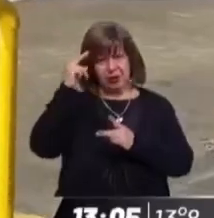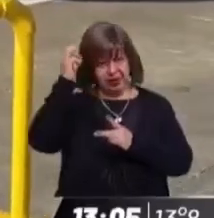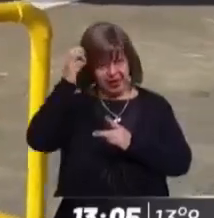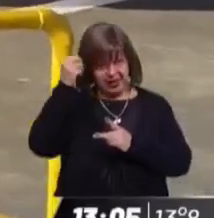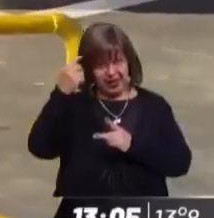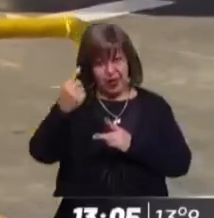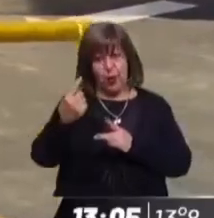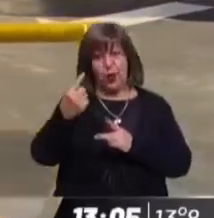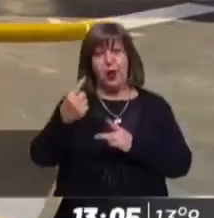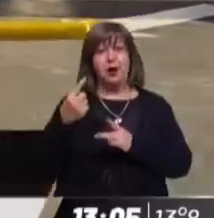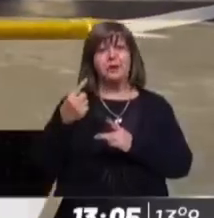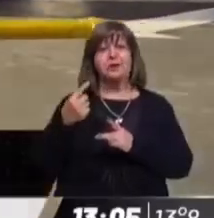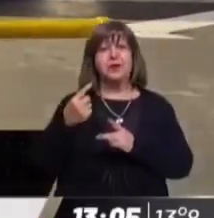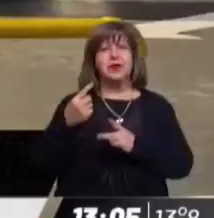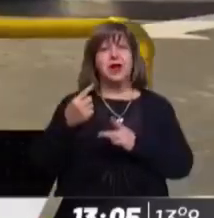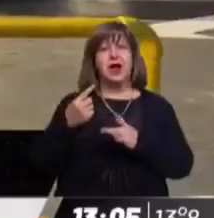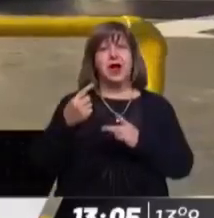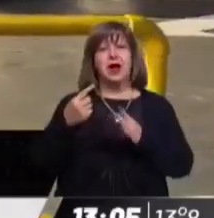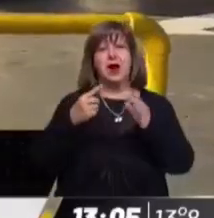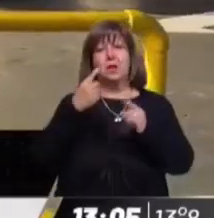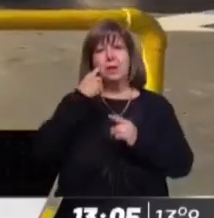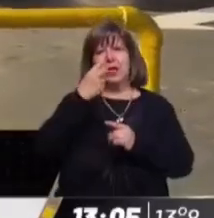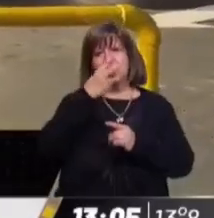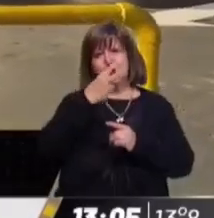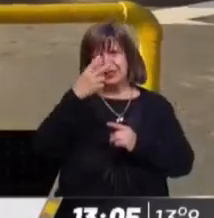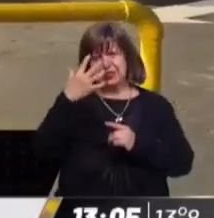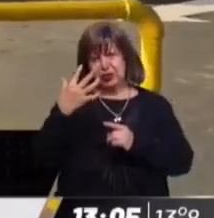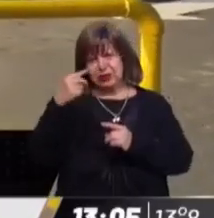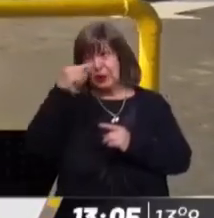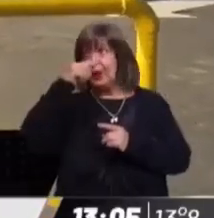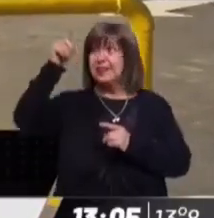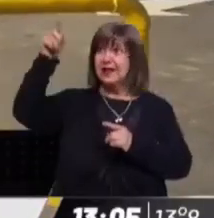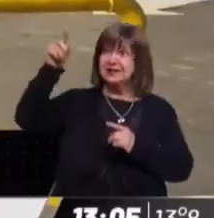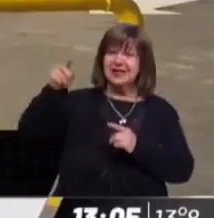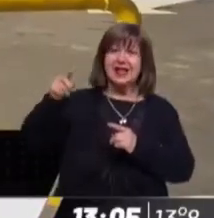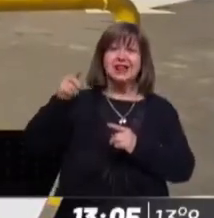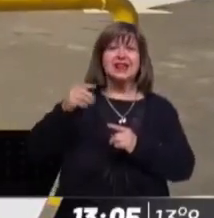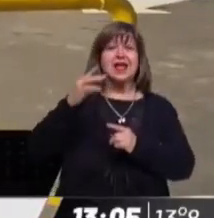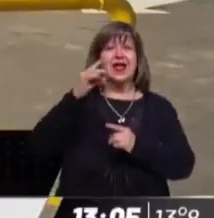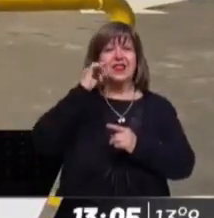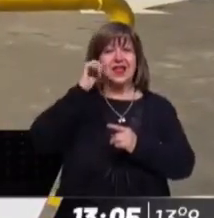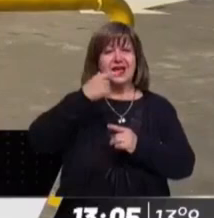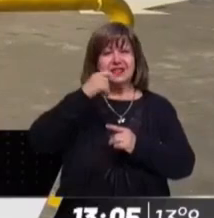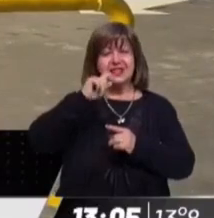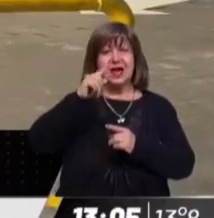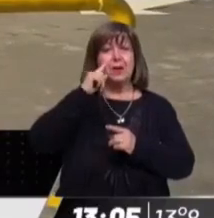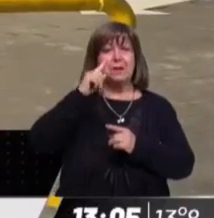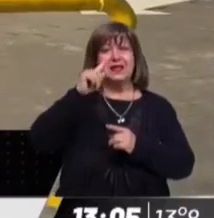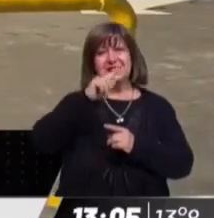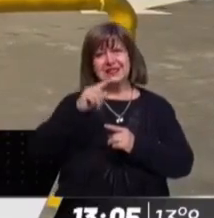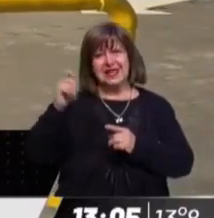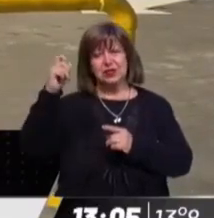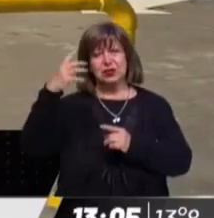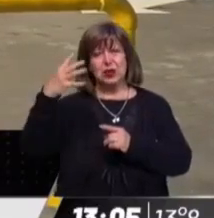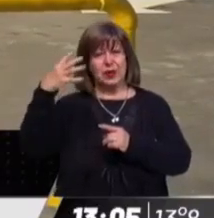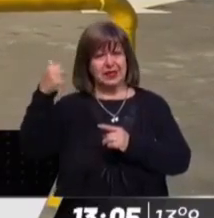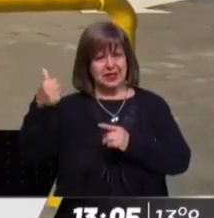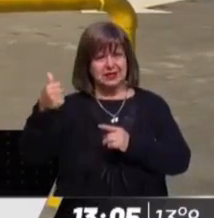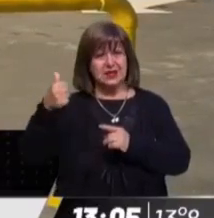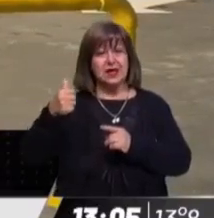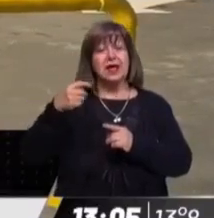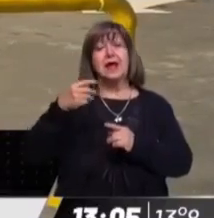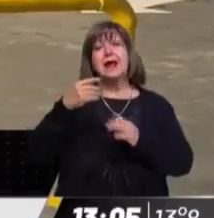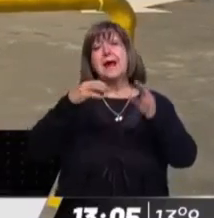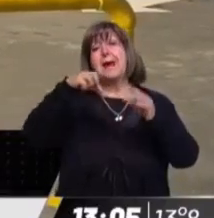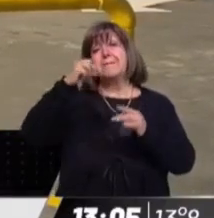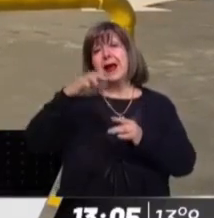1.031, la Acción Super, la Quantum, 1.257 también por litro. La Diesel 1.156 y la Diesel